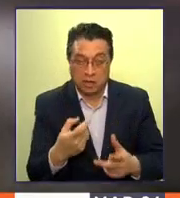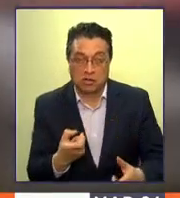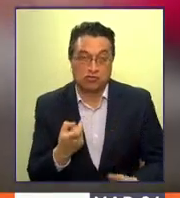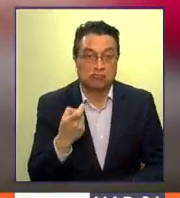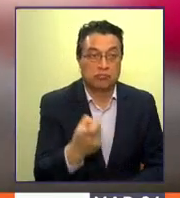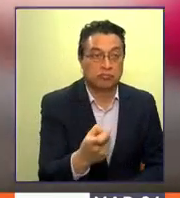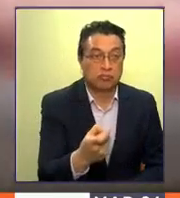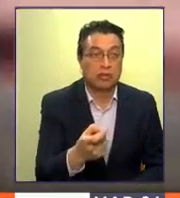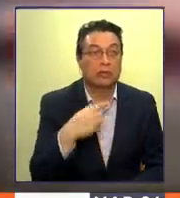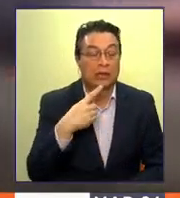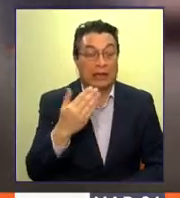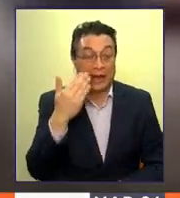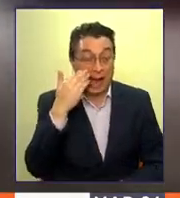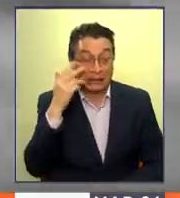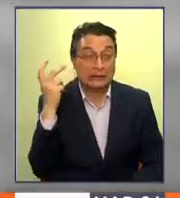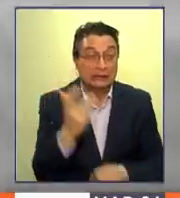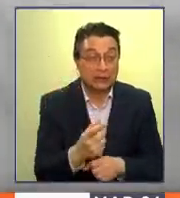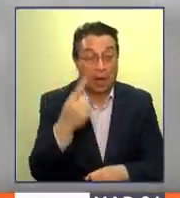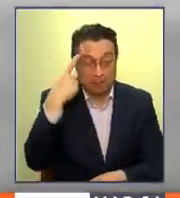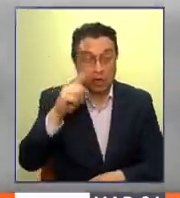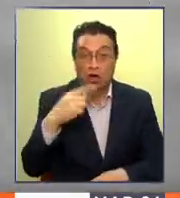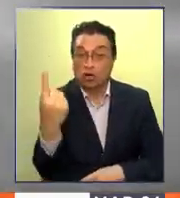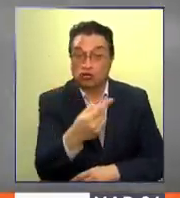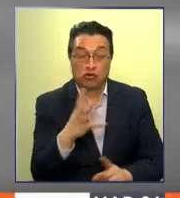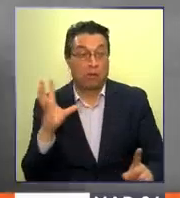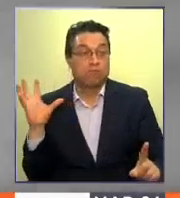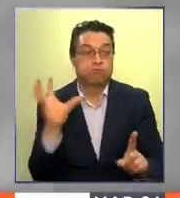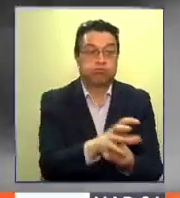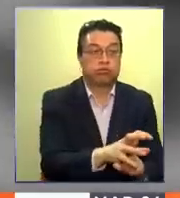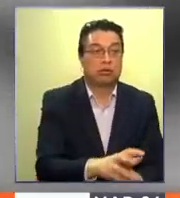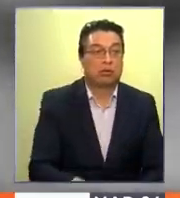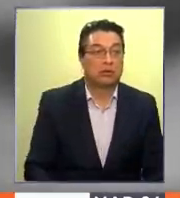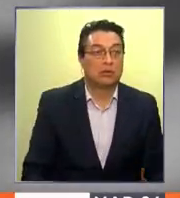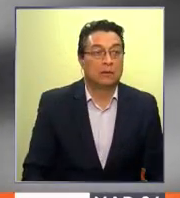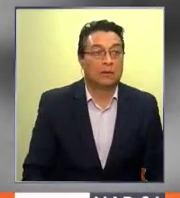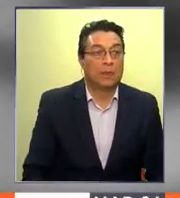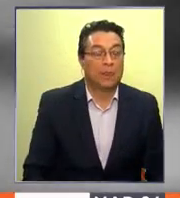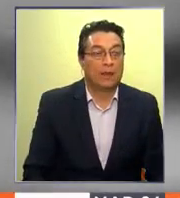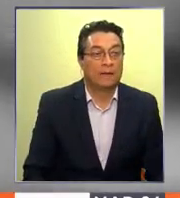Casi logran su objetivo, pero ellos reaccionaron de inmediato.